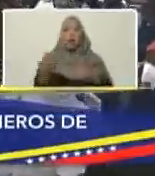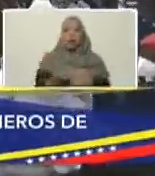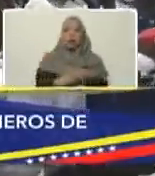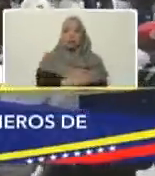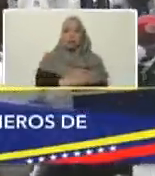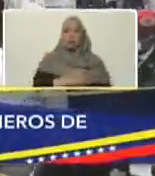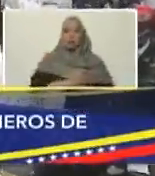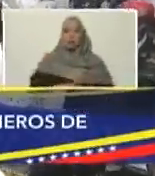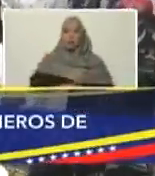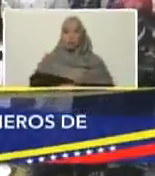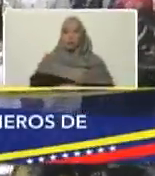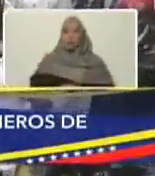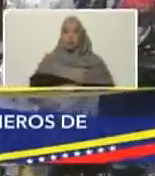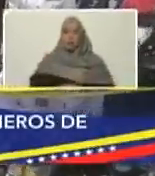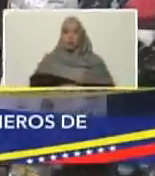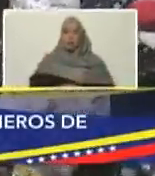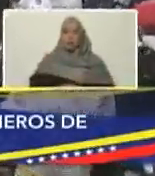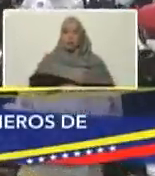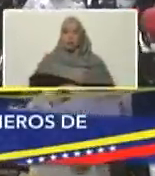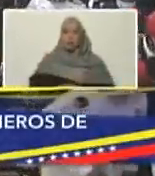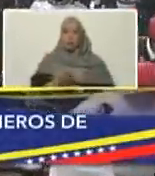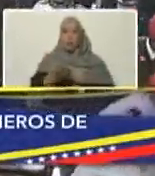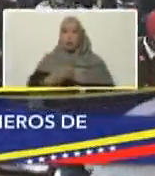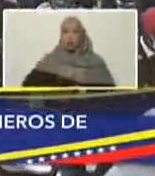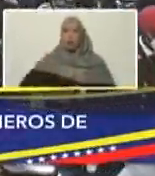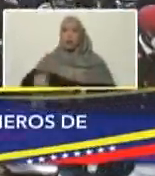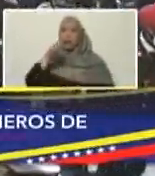jefe de Estado venezolano, Nicolás Maduro,